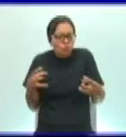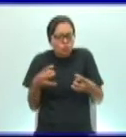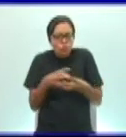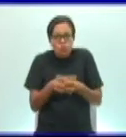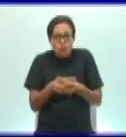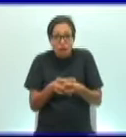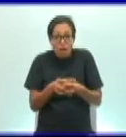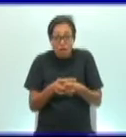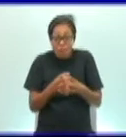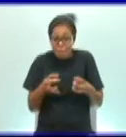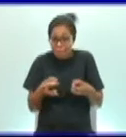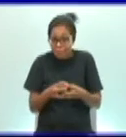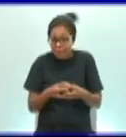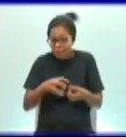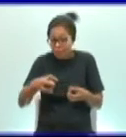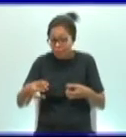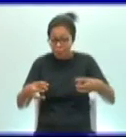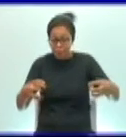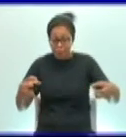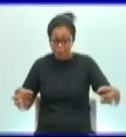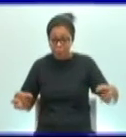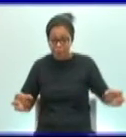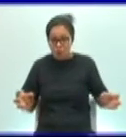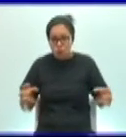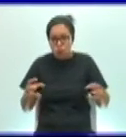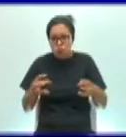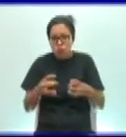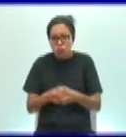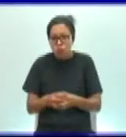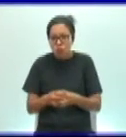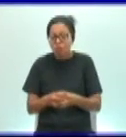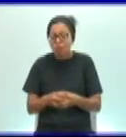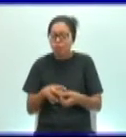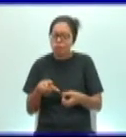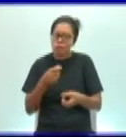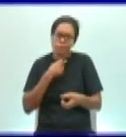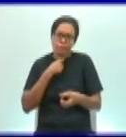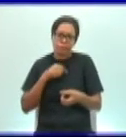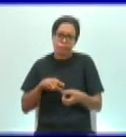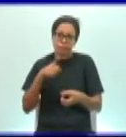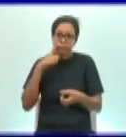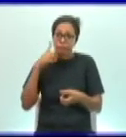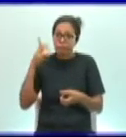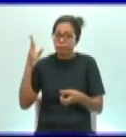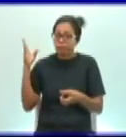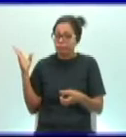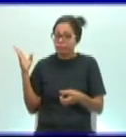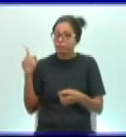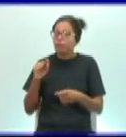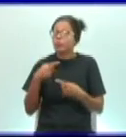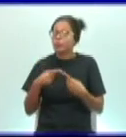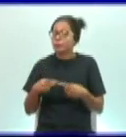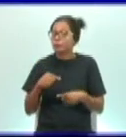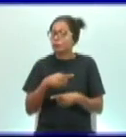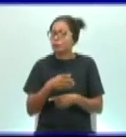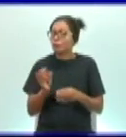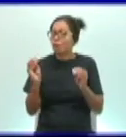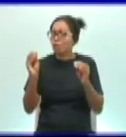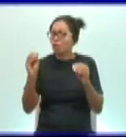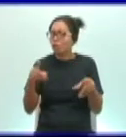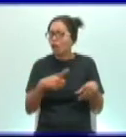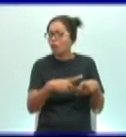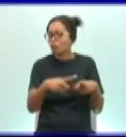varios documentos. Yo tomé estos como punto de ejemplo, pero ustedes pueden utilizar todos los demás que hay allí para darle